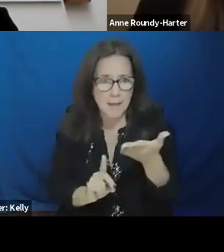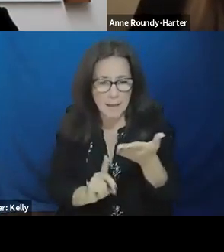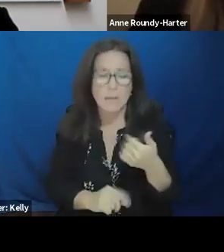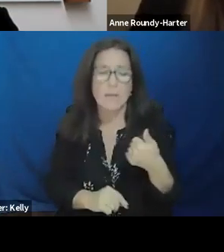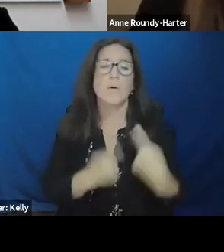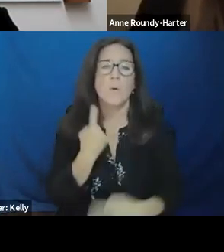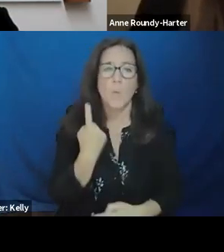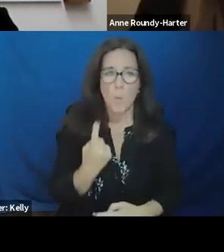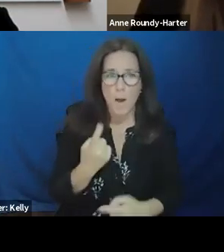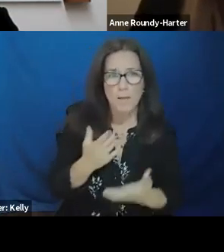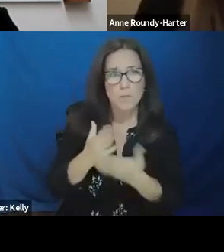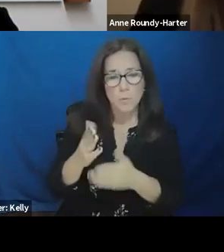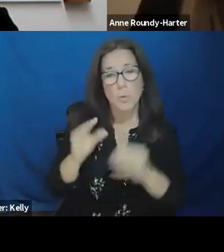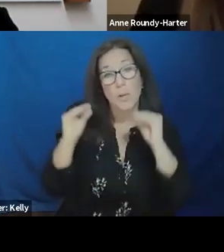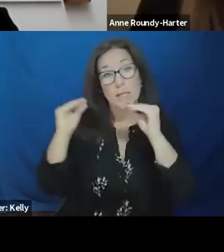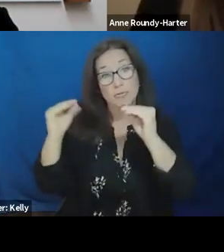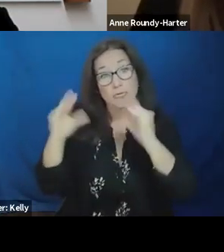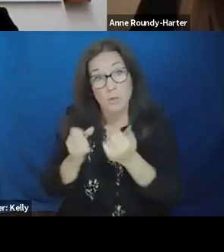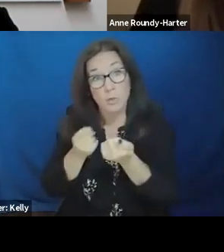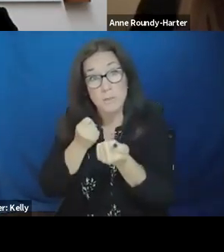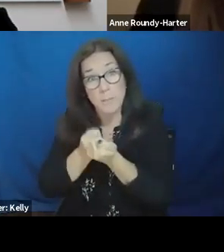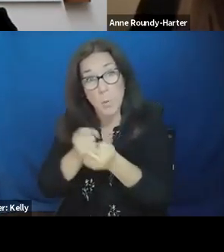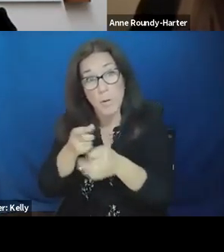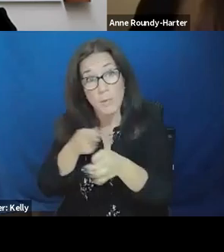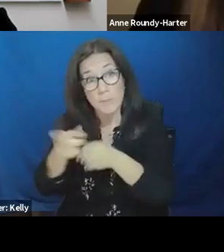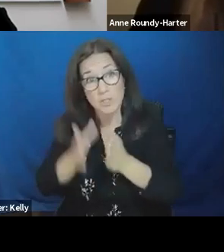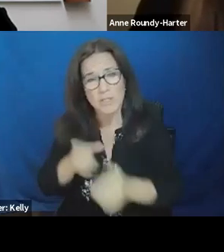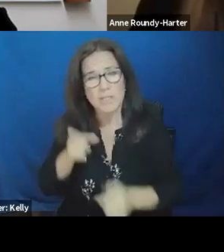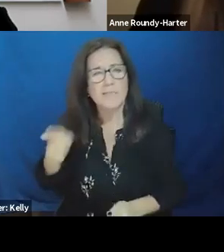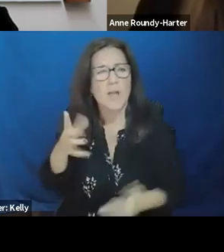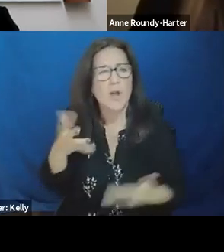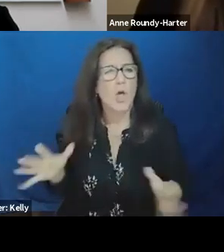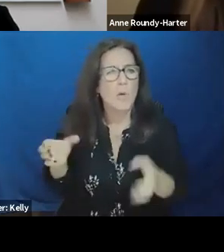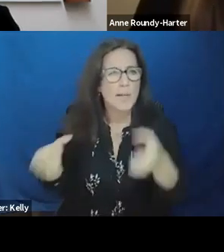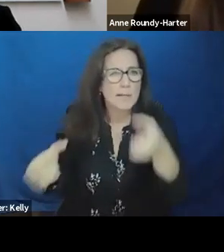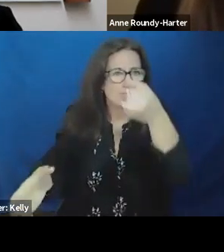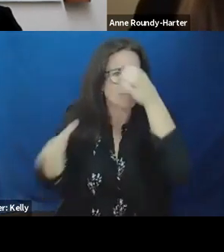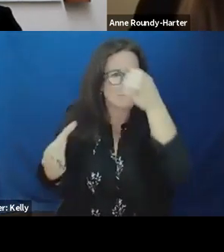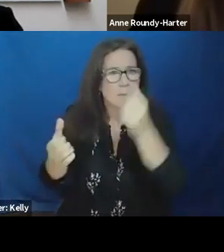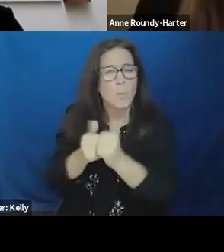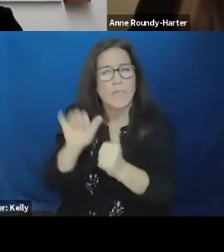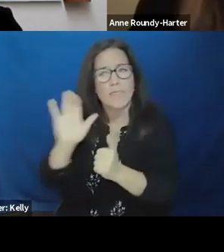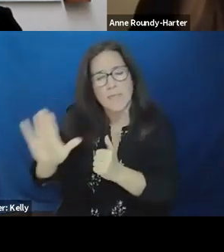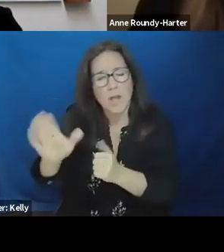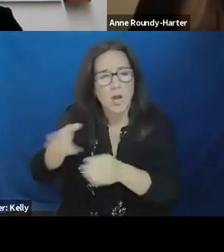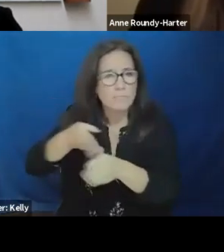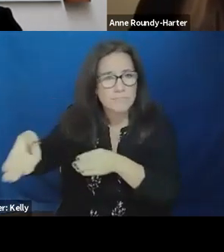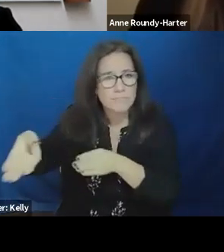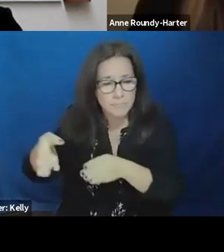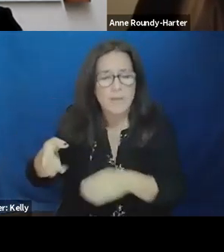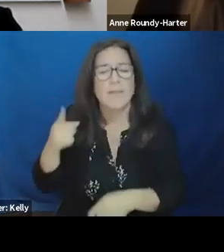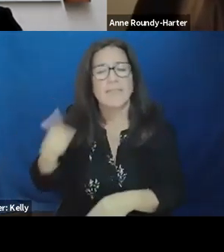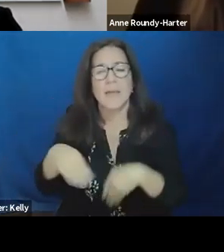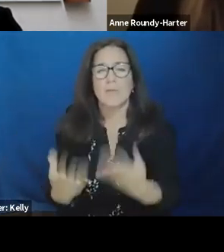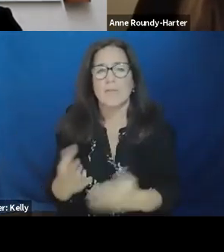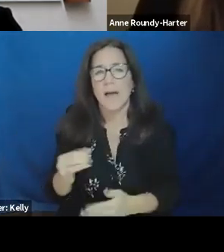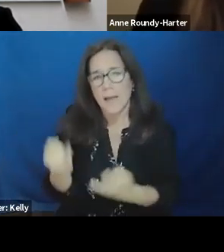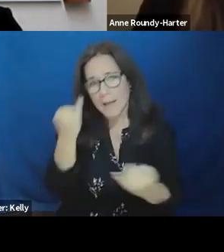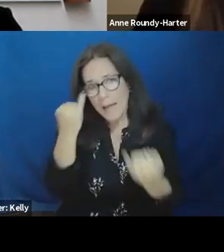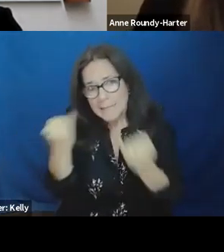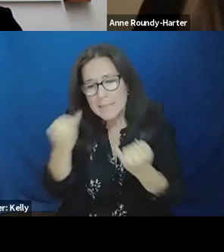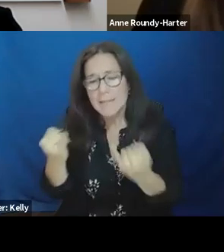especialistas de apoyo de instrucción en las distintas áreas de contenido y nos proveen sugerencias e ideas entre respecto al programa